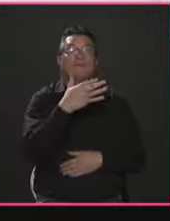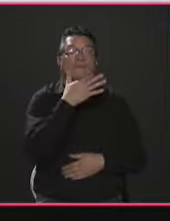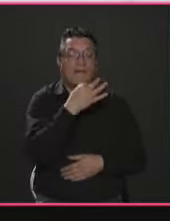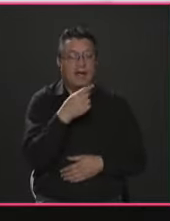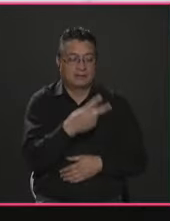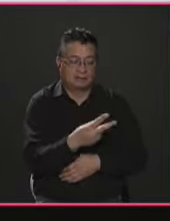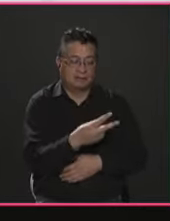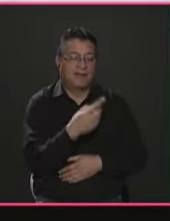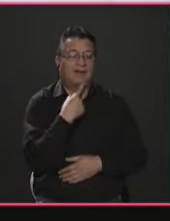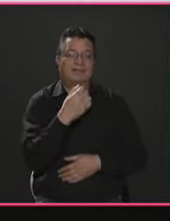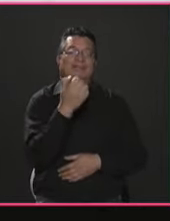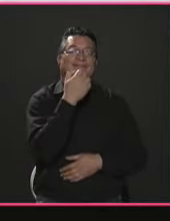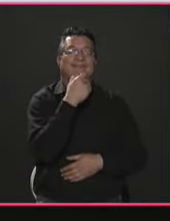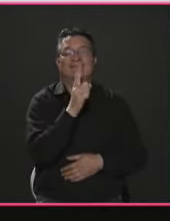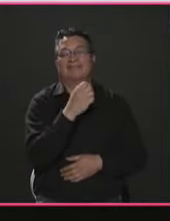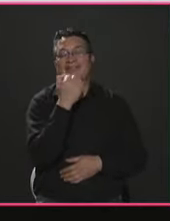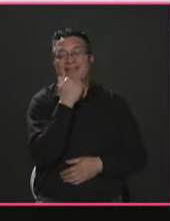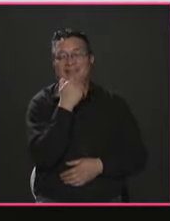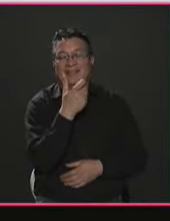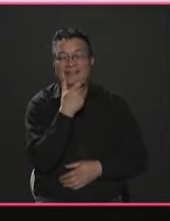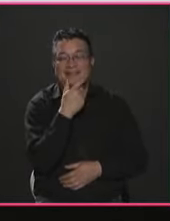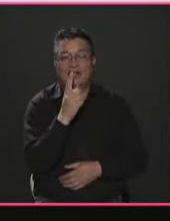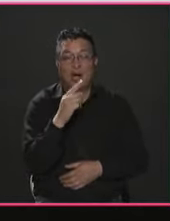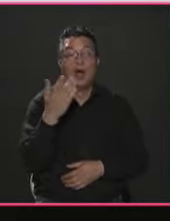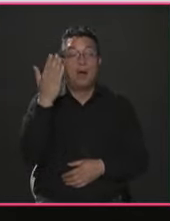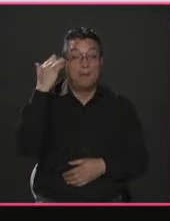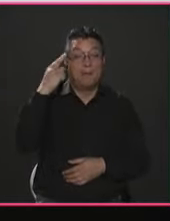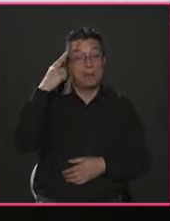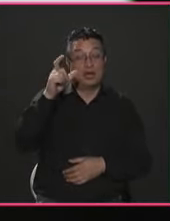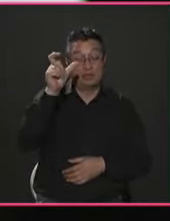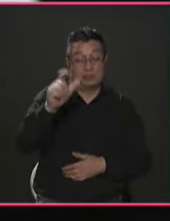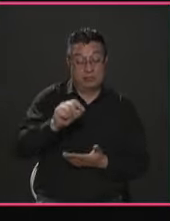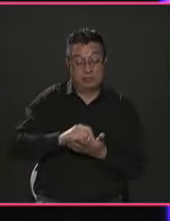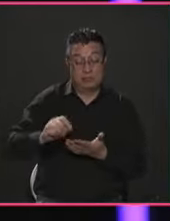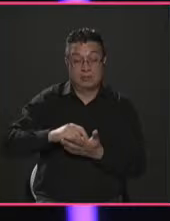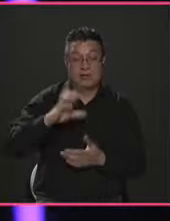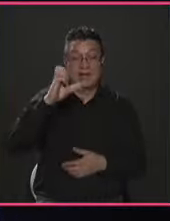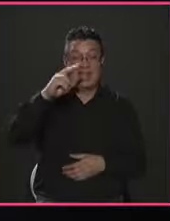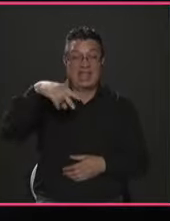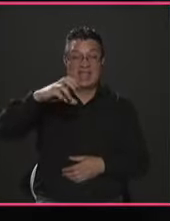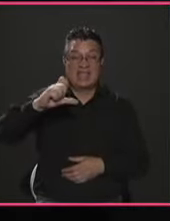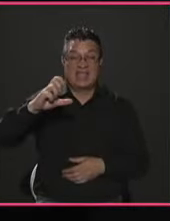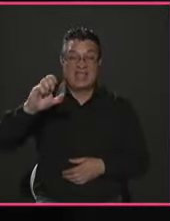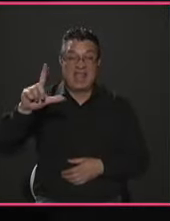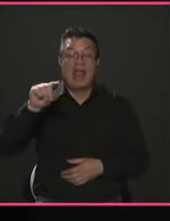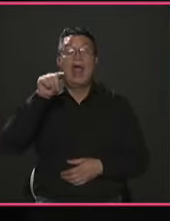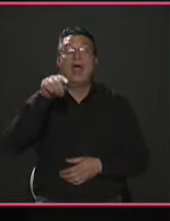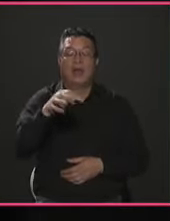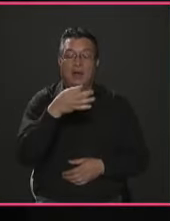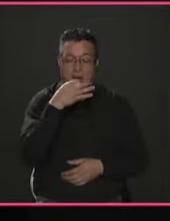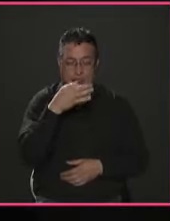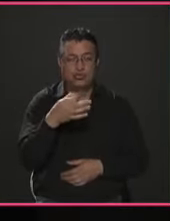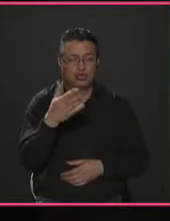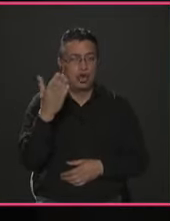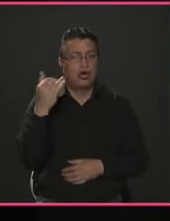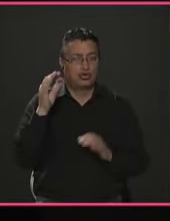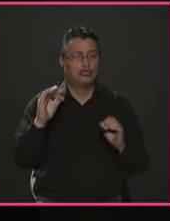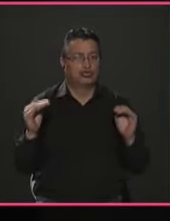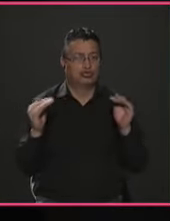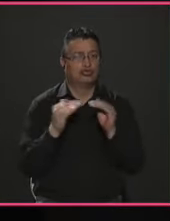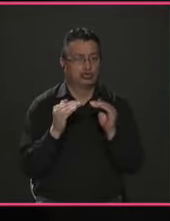reírse de estas predicciones pero eng de hecho está bastante en lo correcto en cuanto al periodo en que vivió